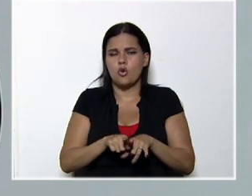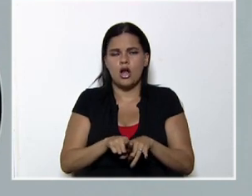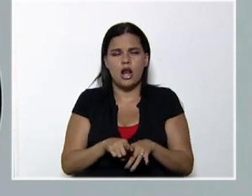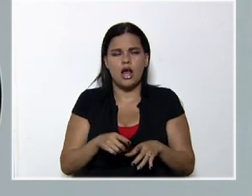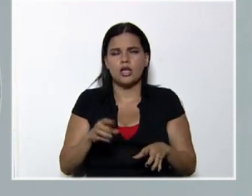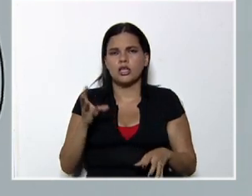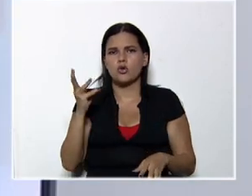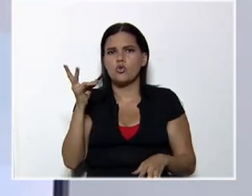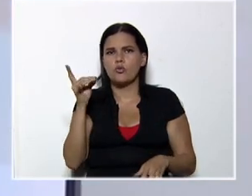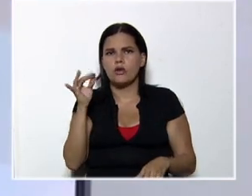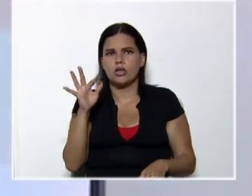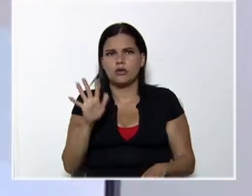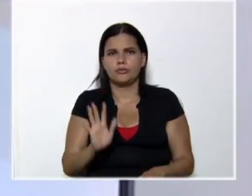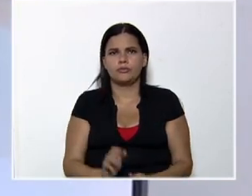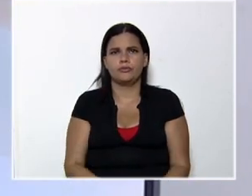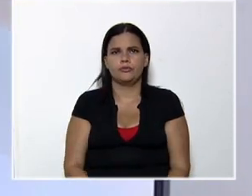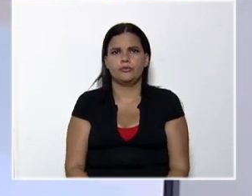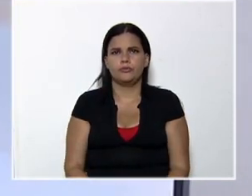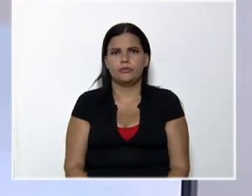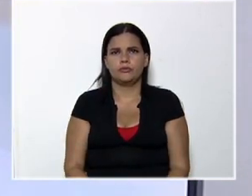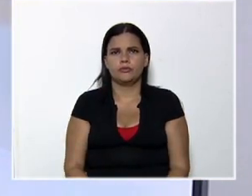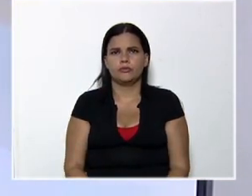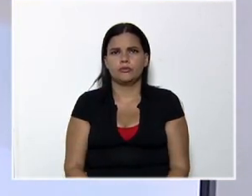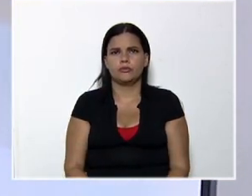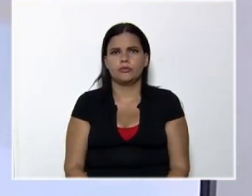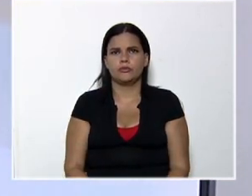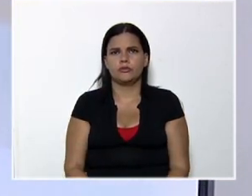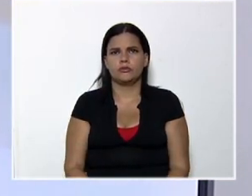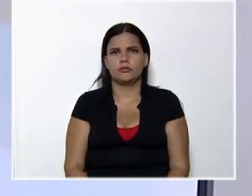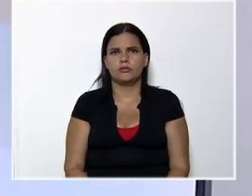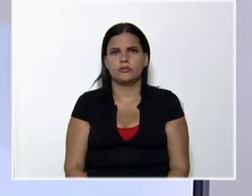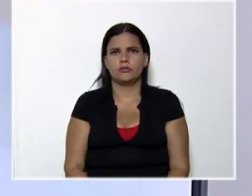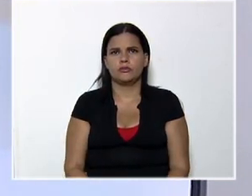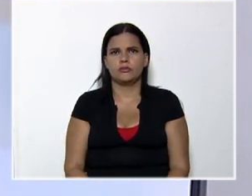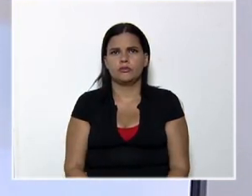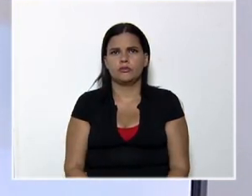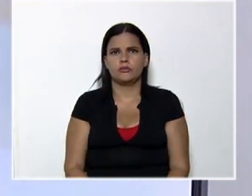y también que